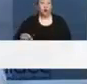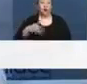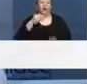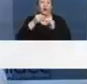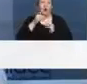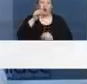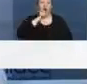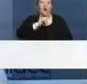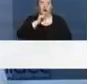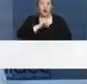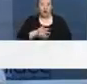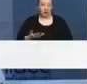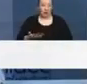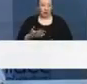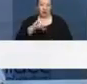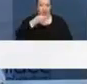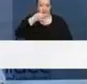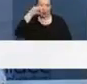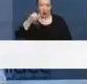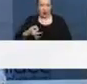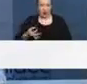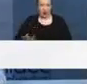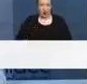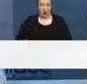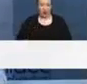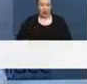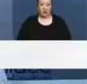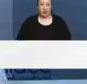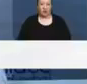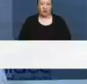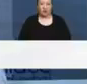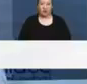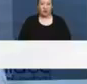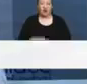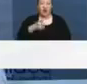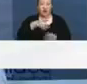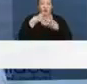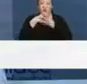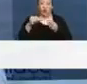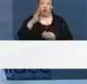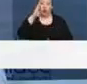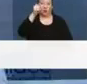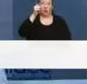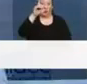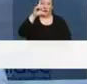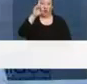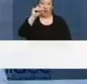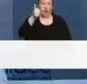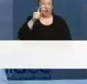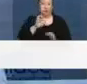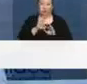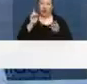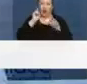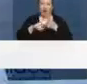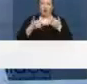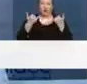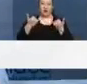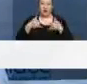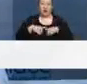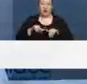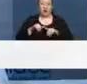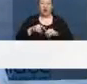chica y zalla dijo la verdad y no sea solución al caso gal la instancia de operación debió darse en